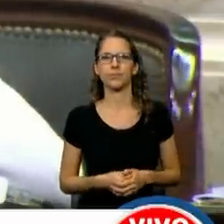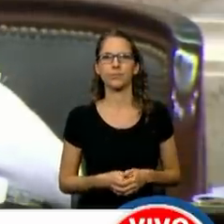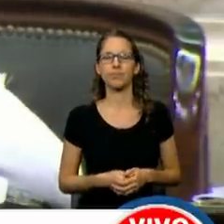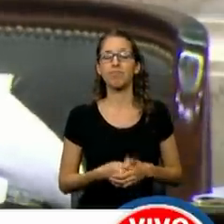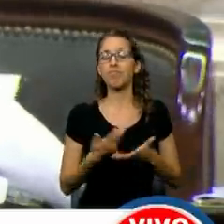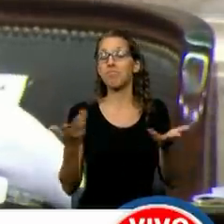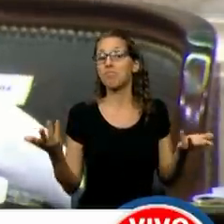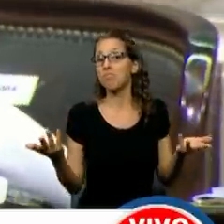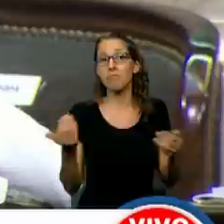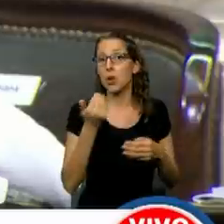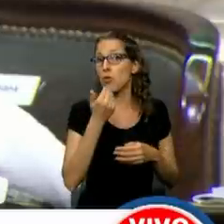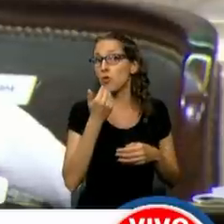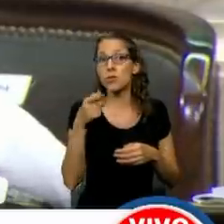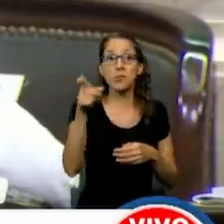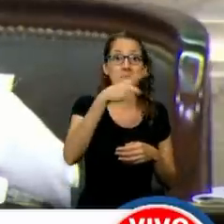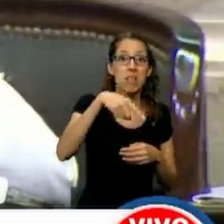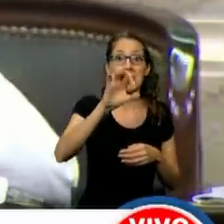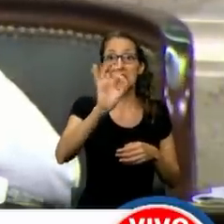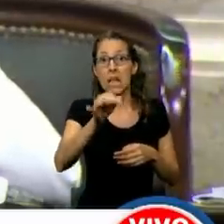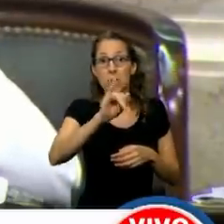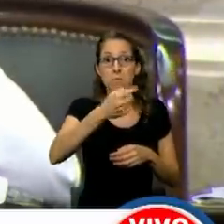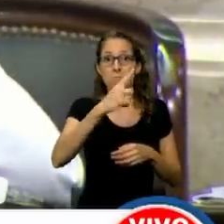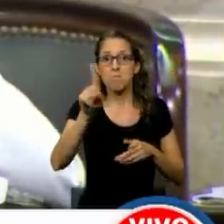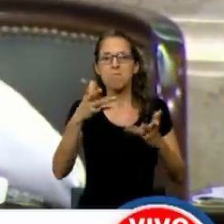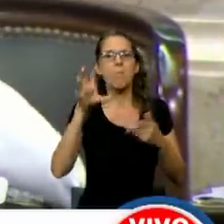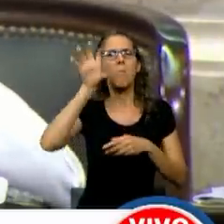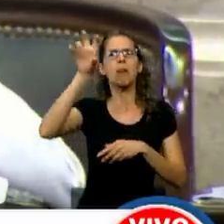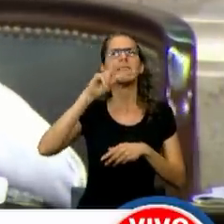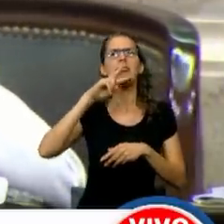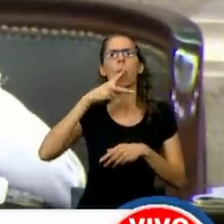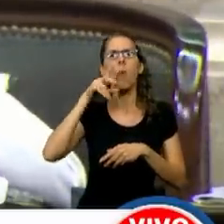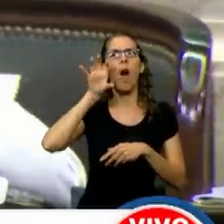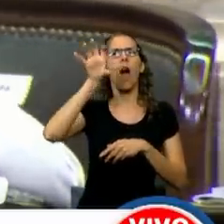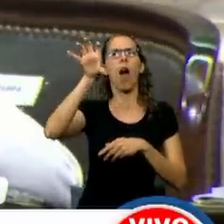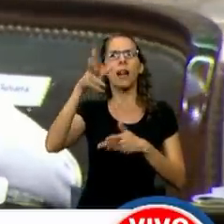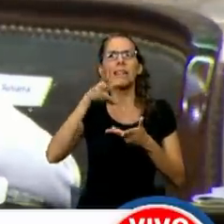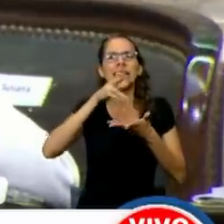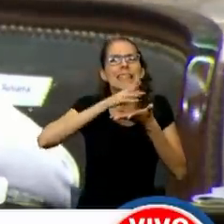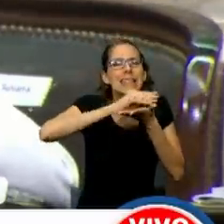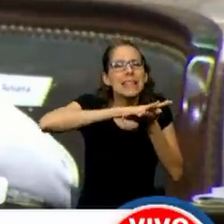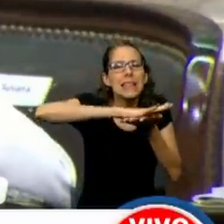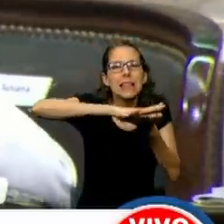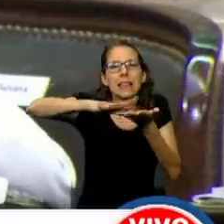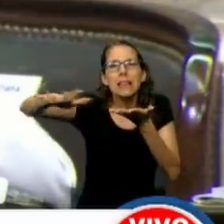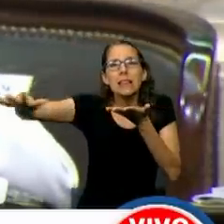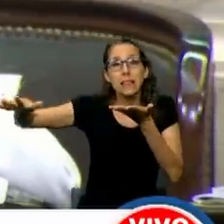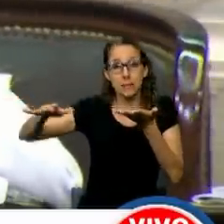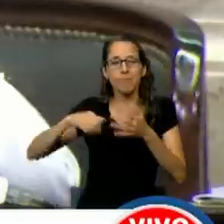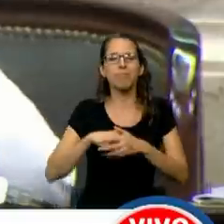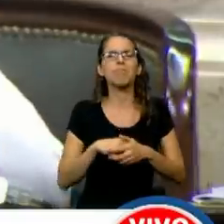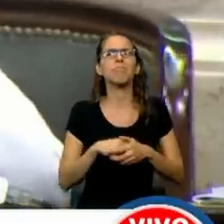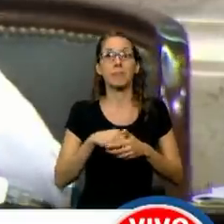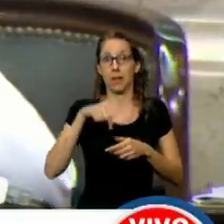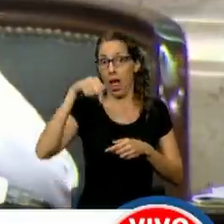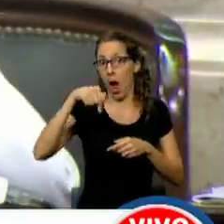no sé si la gran mayoría sabe que san juan es una provincia desértica y que estamos en